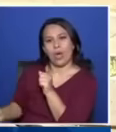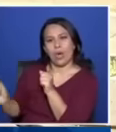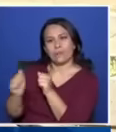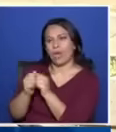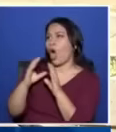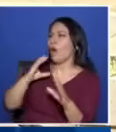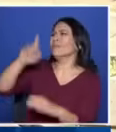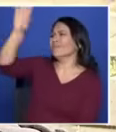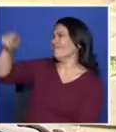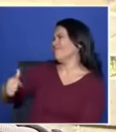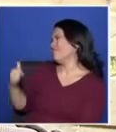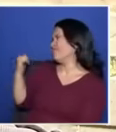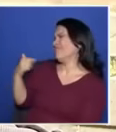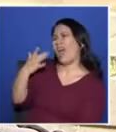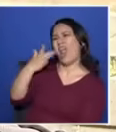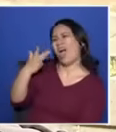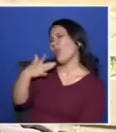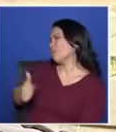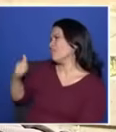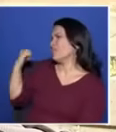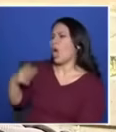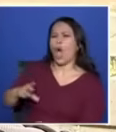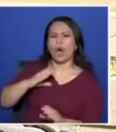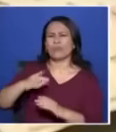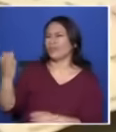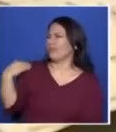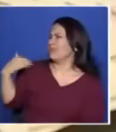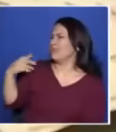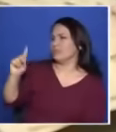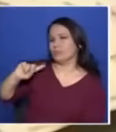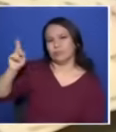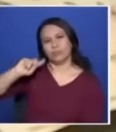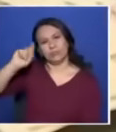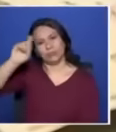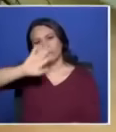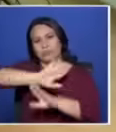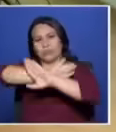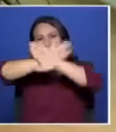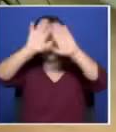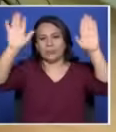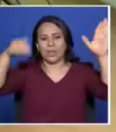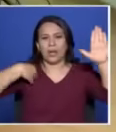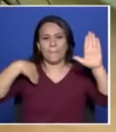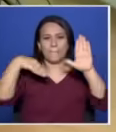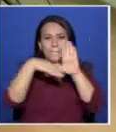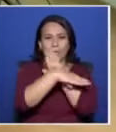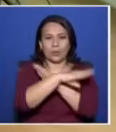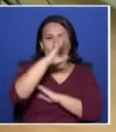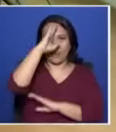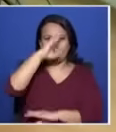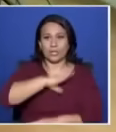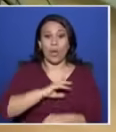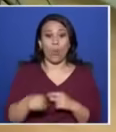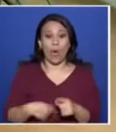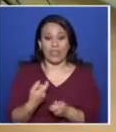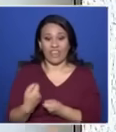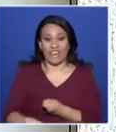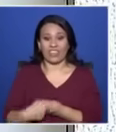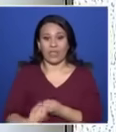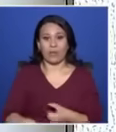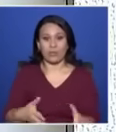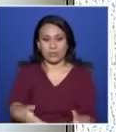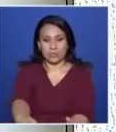de irregularidad que haya cerca de los mismos. Tanto la policía como los bancos sugieren a la ciudadanía que